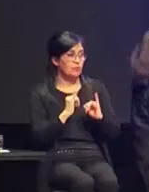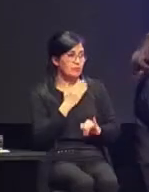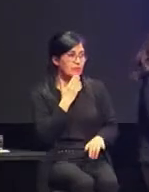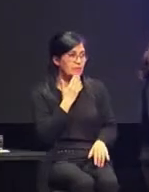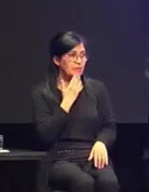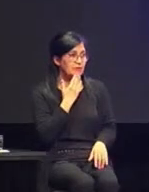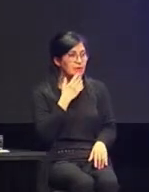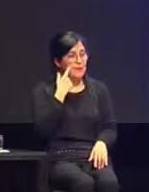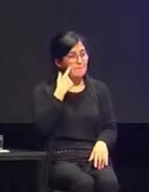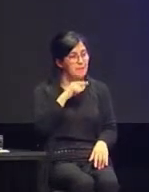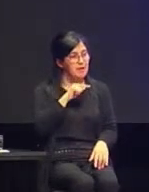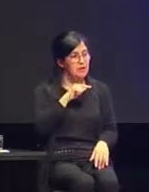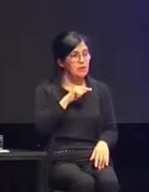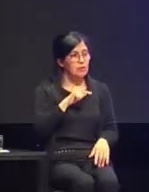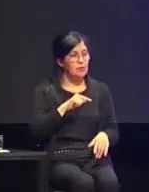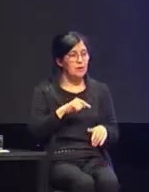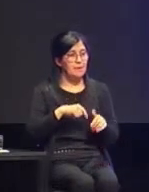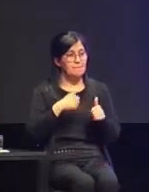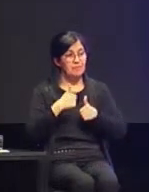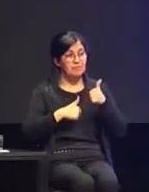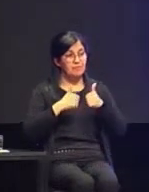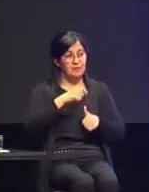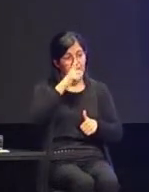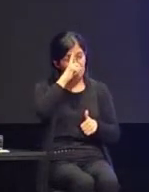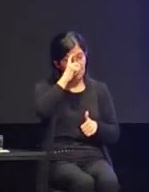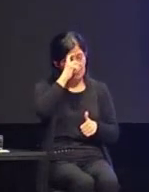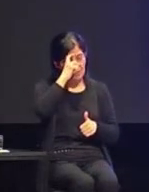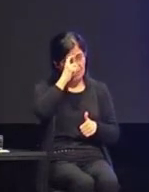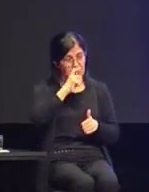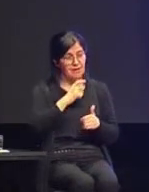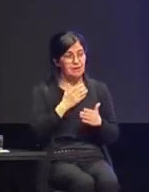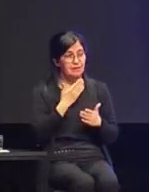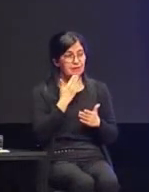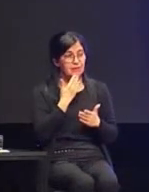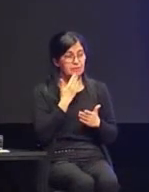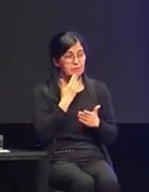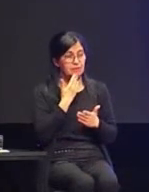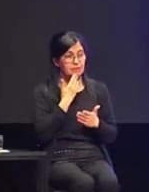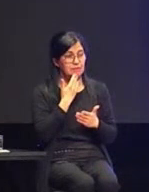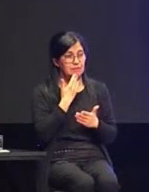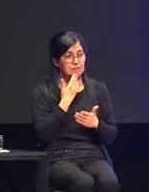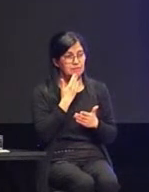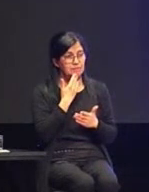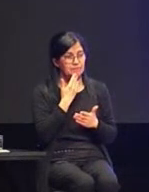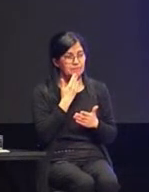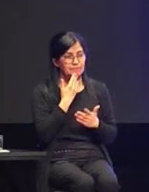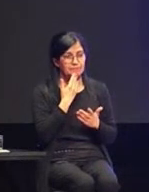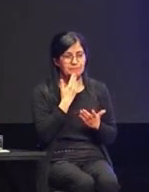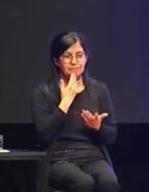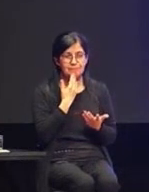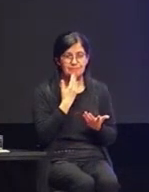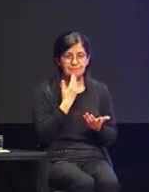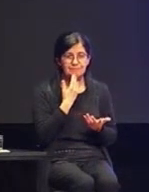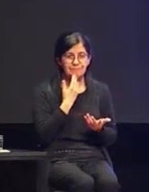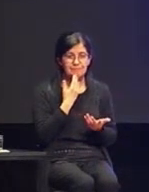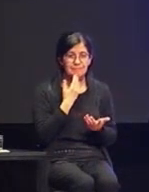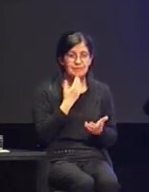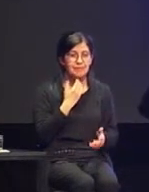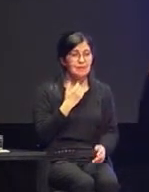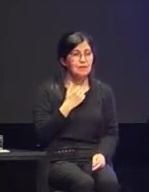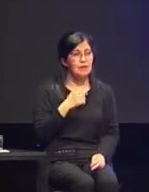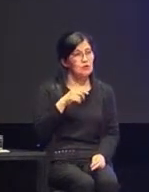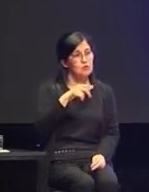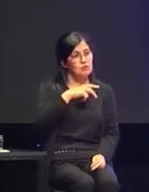Pero aquí entra el profesional de enfermería y es por eso que somos tan importantes. Yo soy enfermera egresada de la Austral, soy hincha